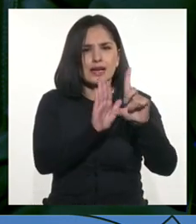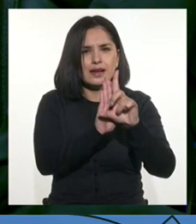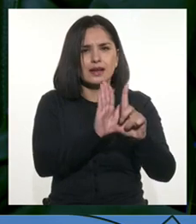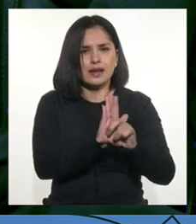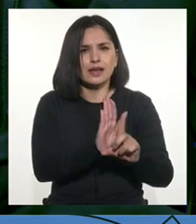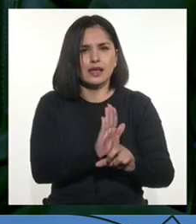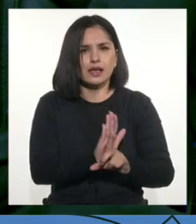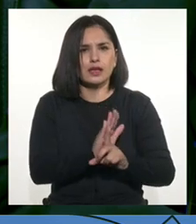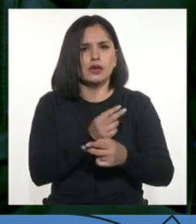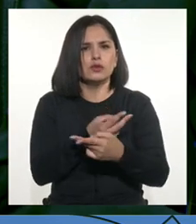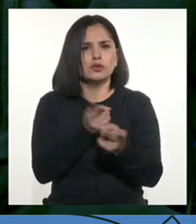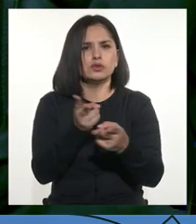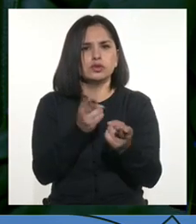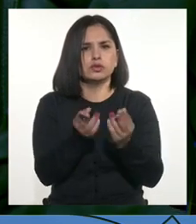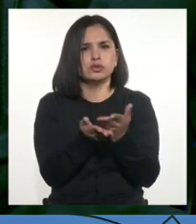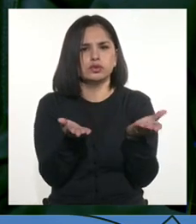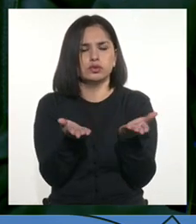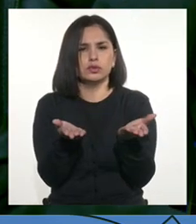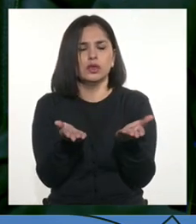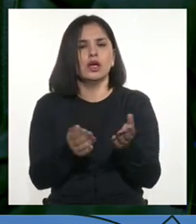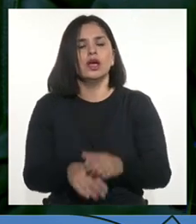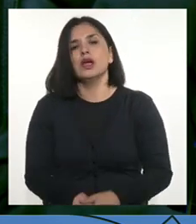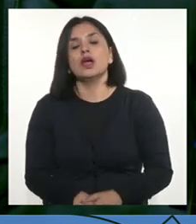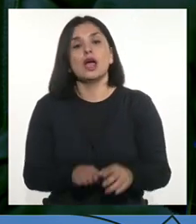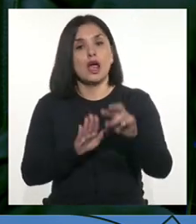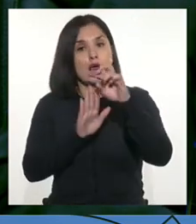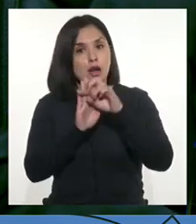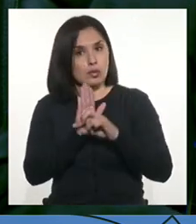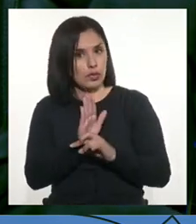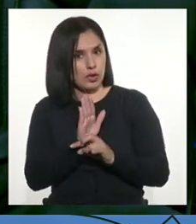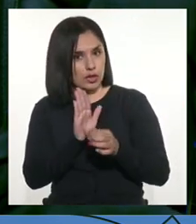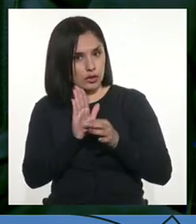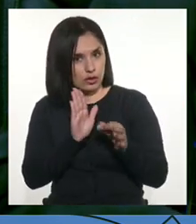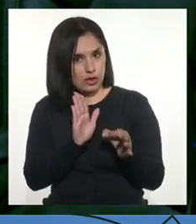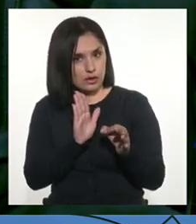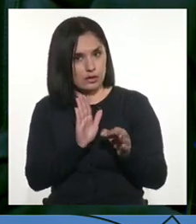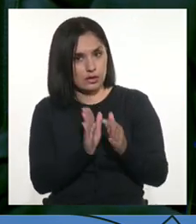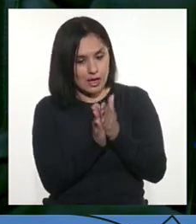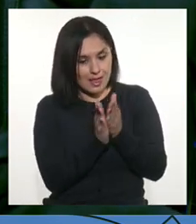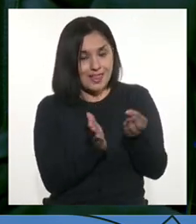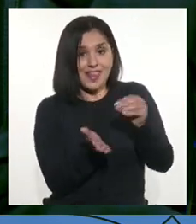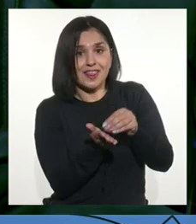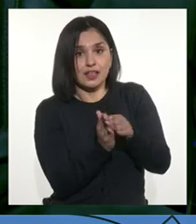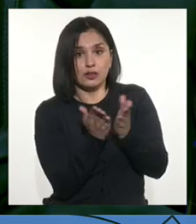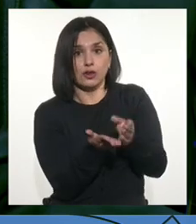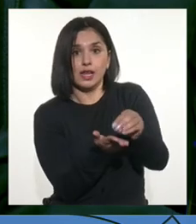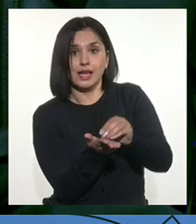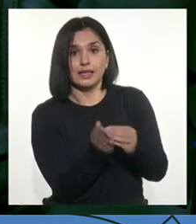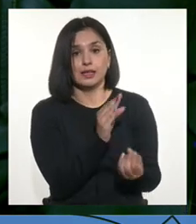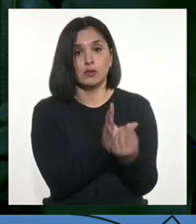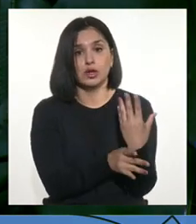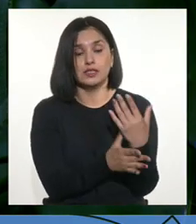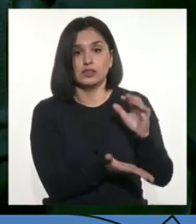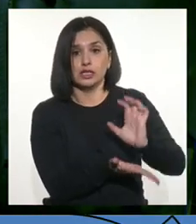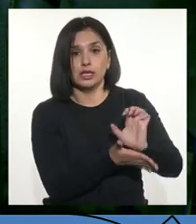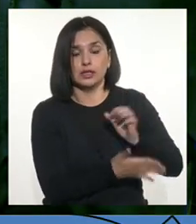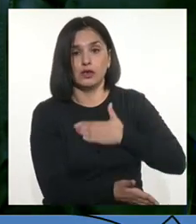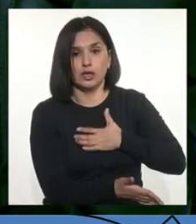publicadas el proyecto se enmarca en la agenda de modernización del estado